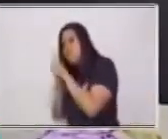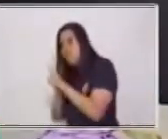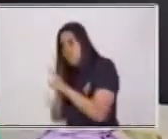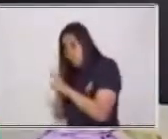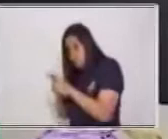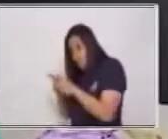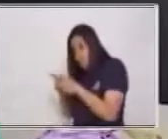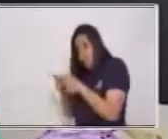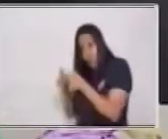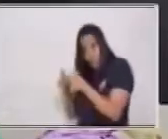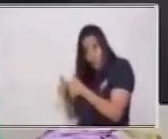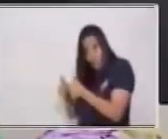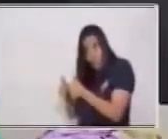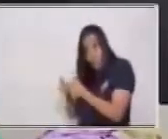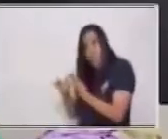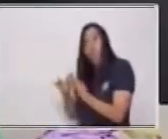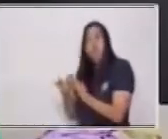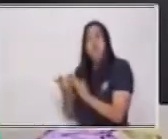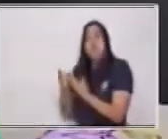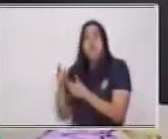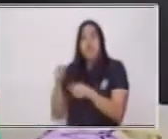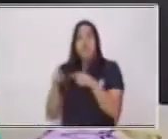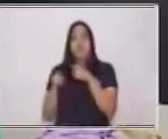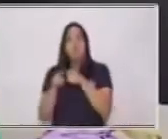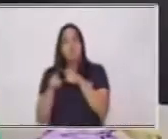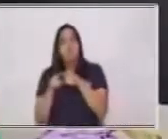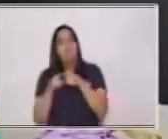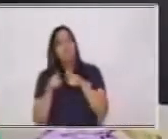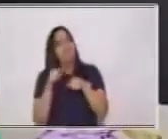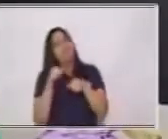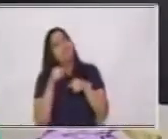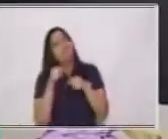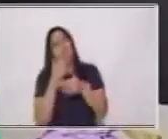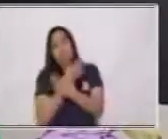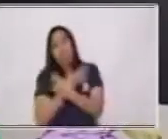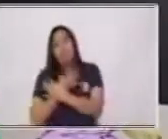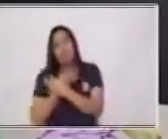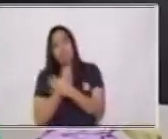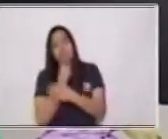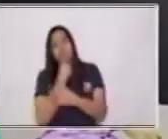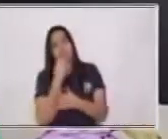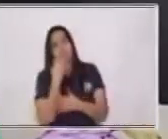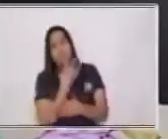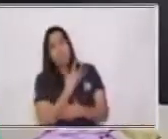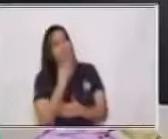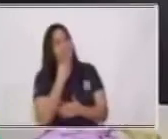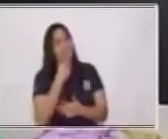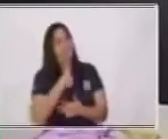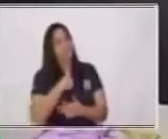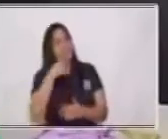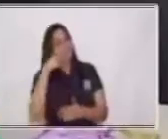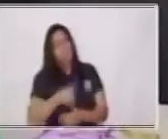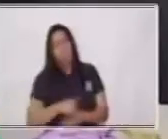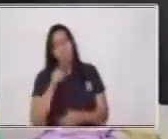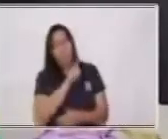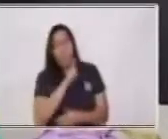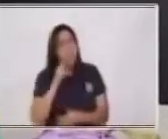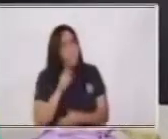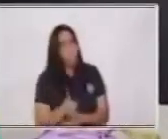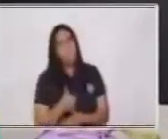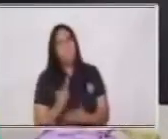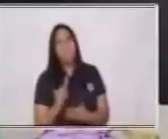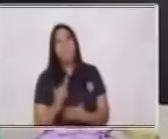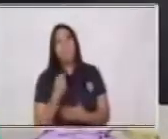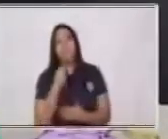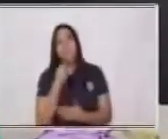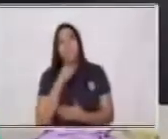¿estás bien? Y la mariquita, enojada, le dijo, aquí nada está bien. Lo